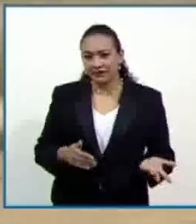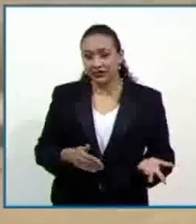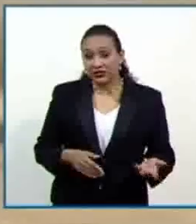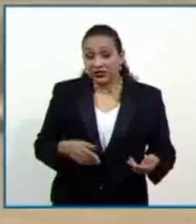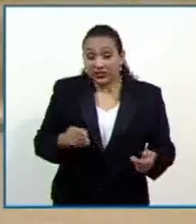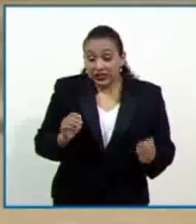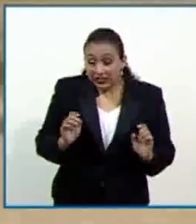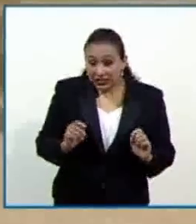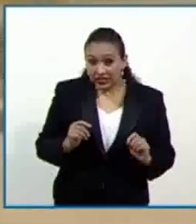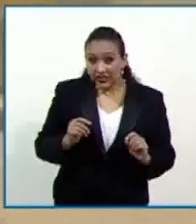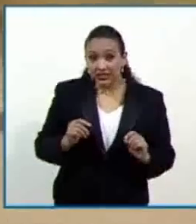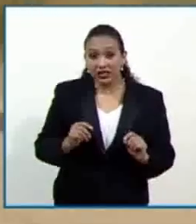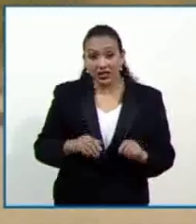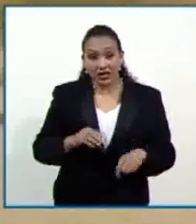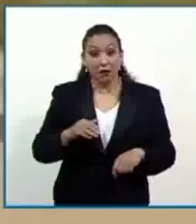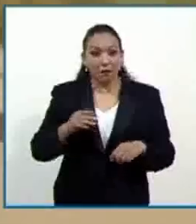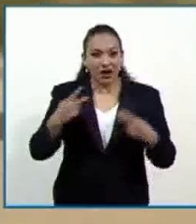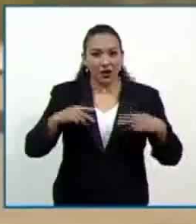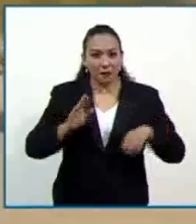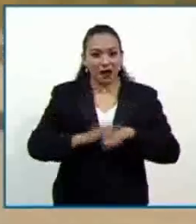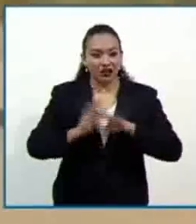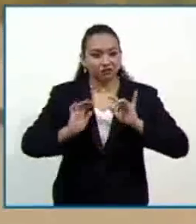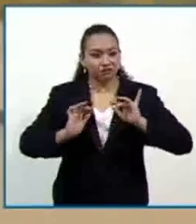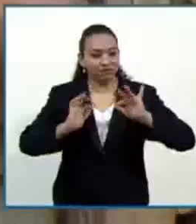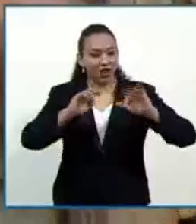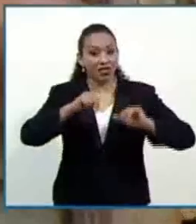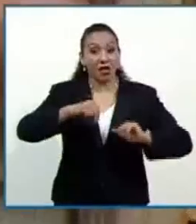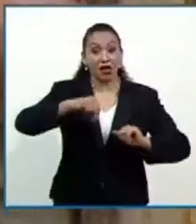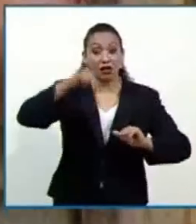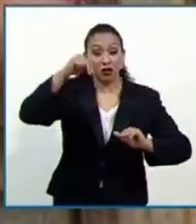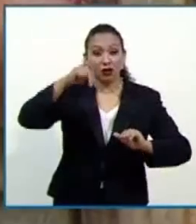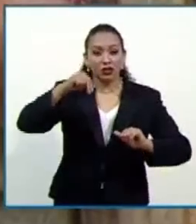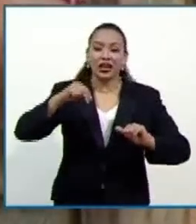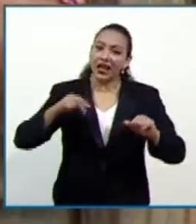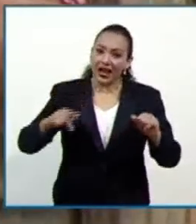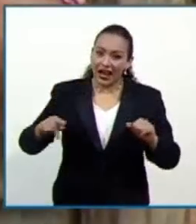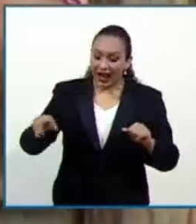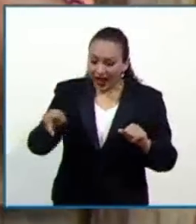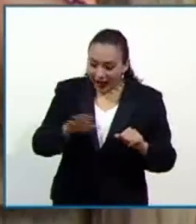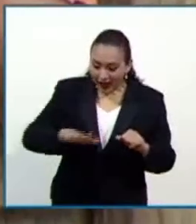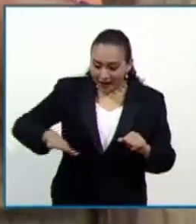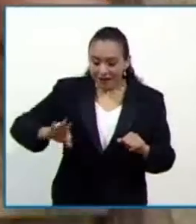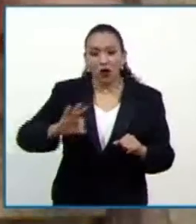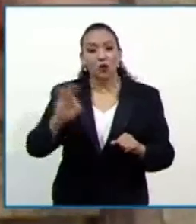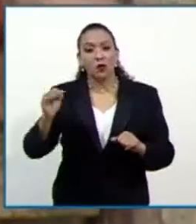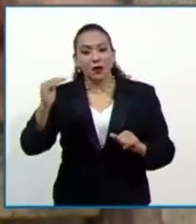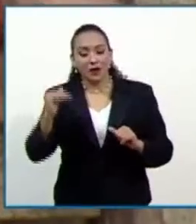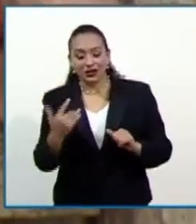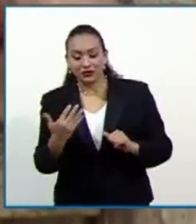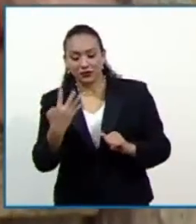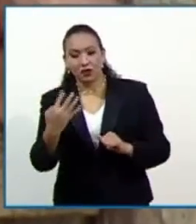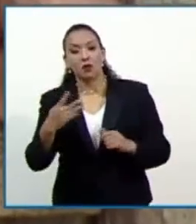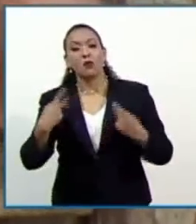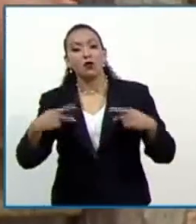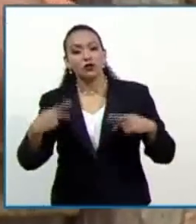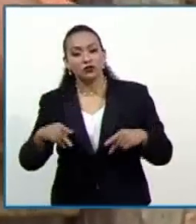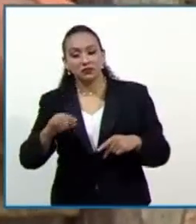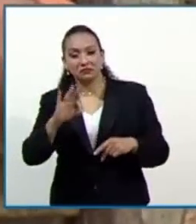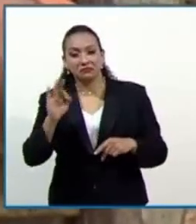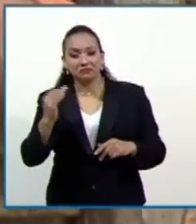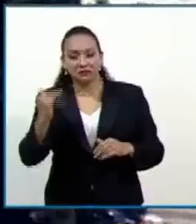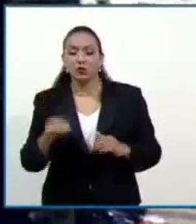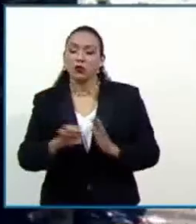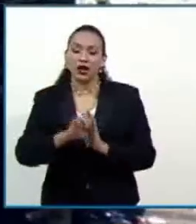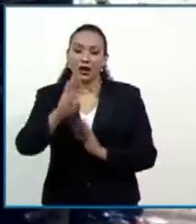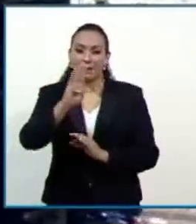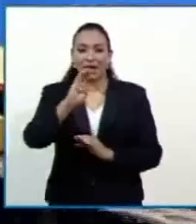se avanza hacia el norte del país, dicho porcentaje va disminuyendo hasta llegar al 54% en estados como